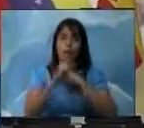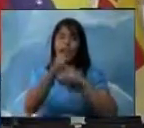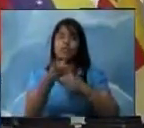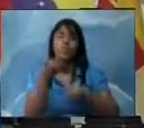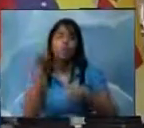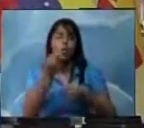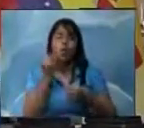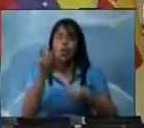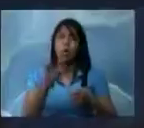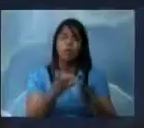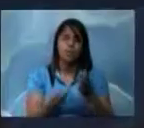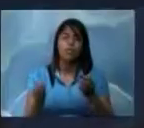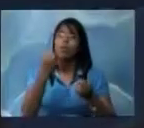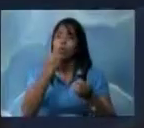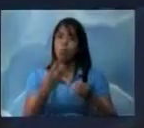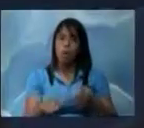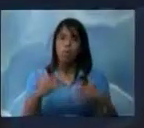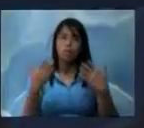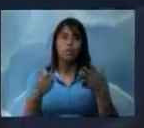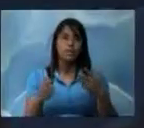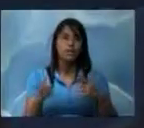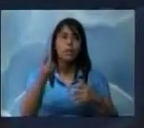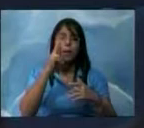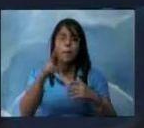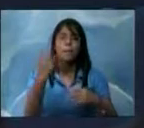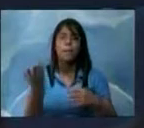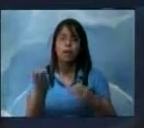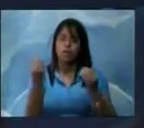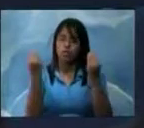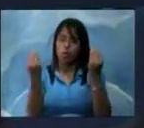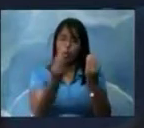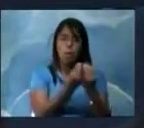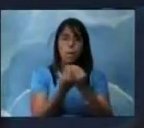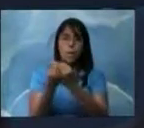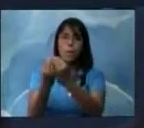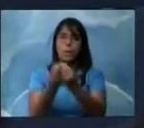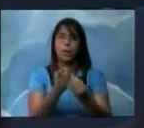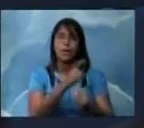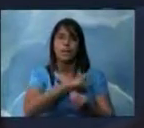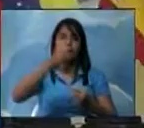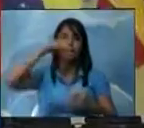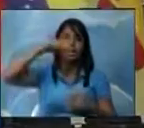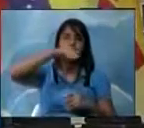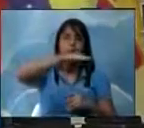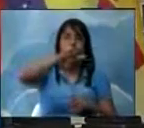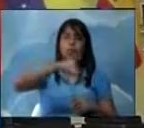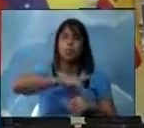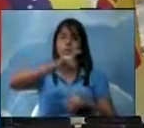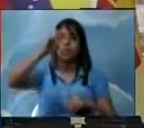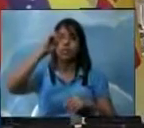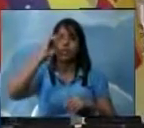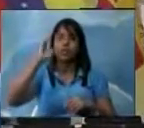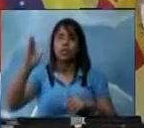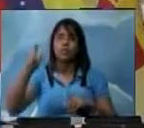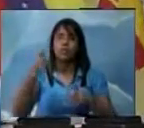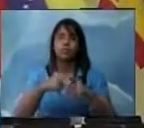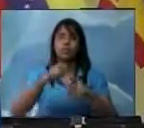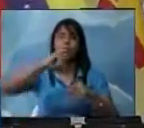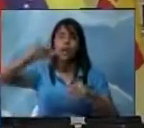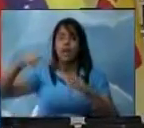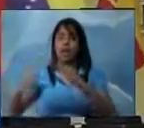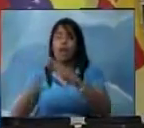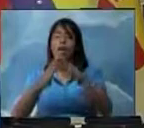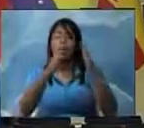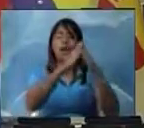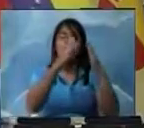esos jóvenes de buen parecer me acompañen. Del pueblo de Dios, de allá de